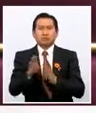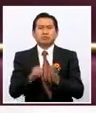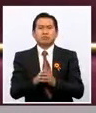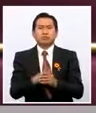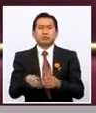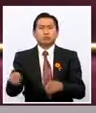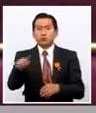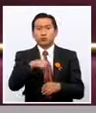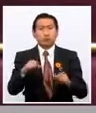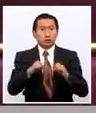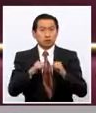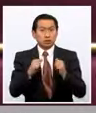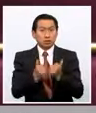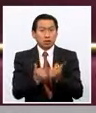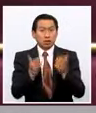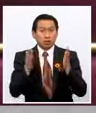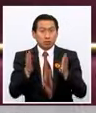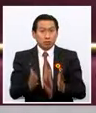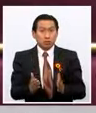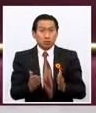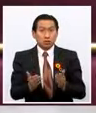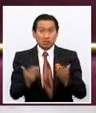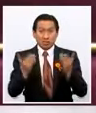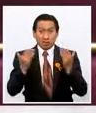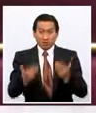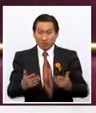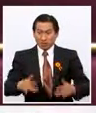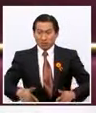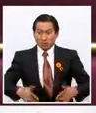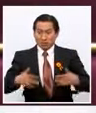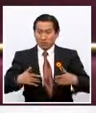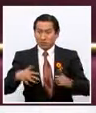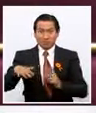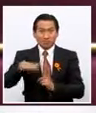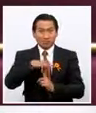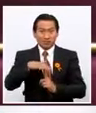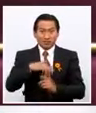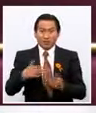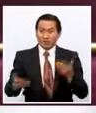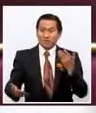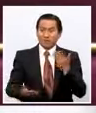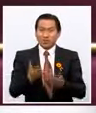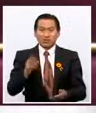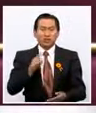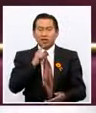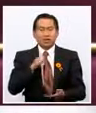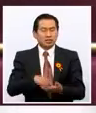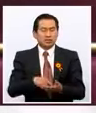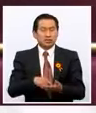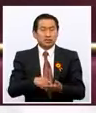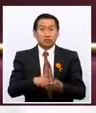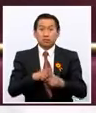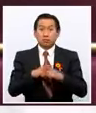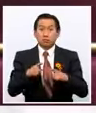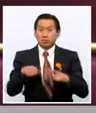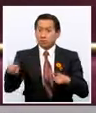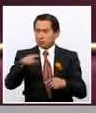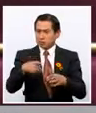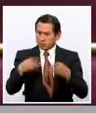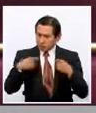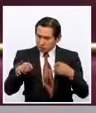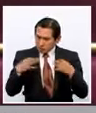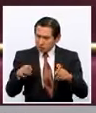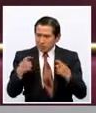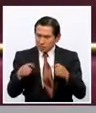situación que vivimos nada es fácil pero si hacemos bien las cosas y nos unimos por los bonos